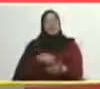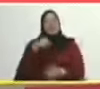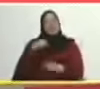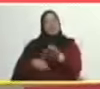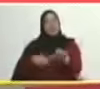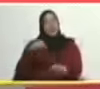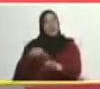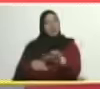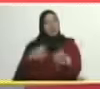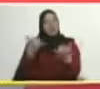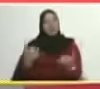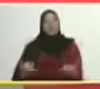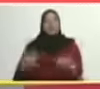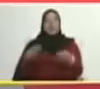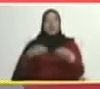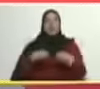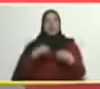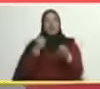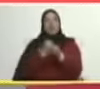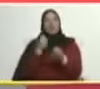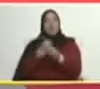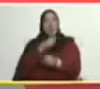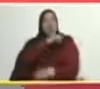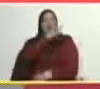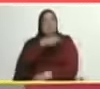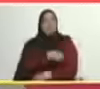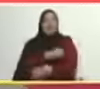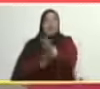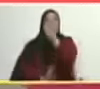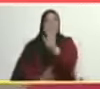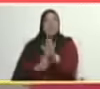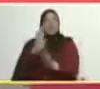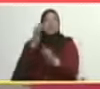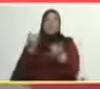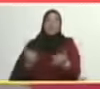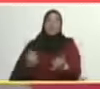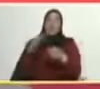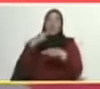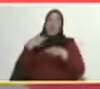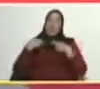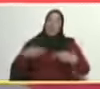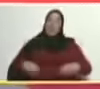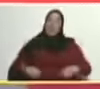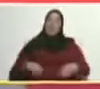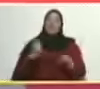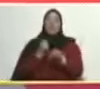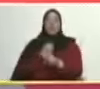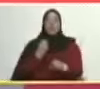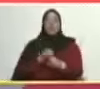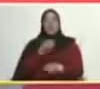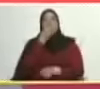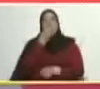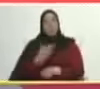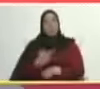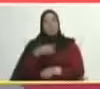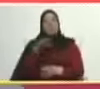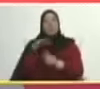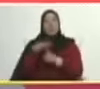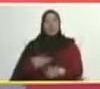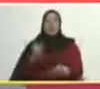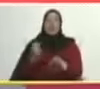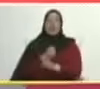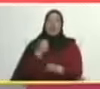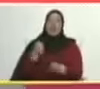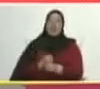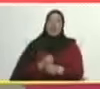siglos no le ofrecieron los modelos de desarrollo donde el ser humano es algo secundario.